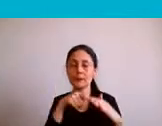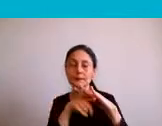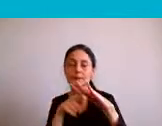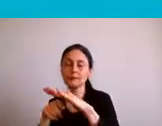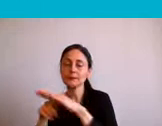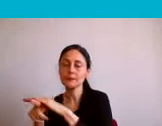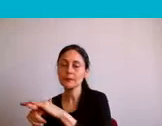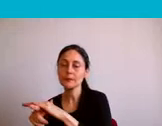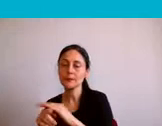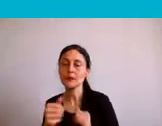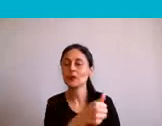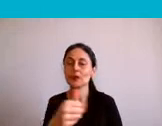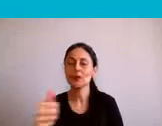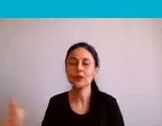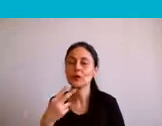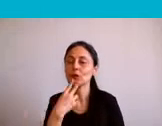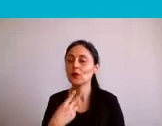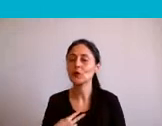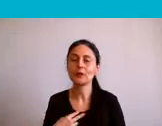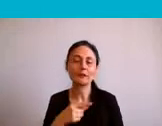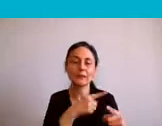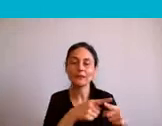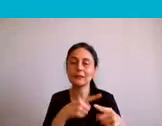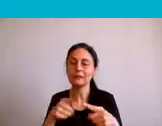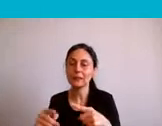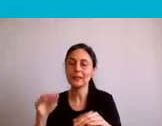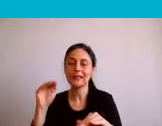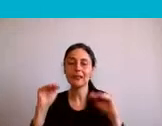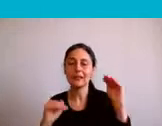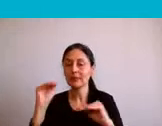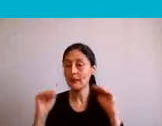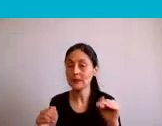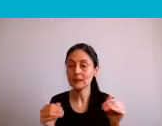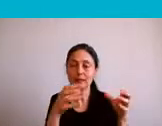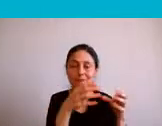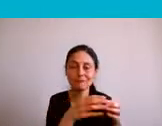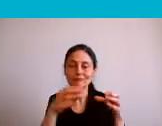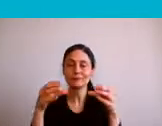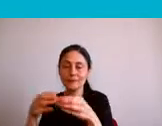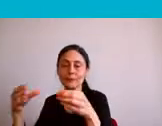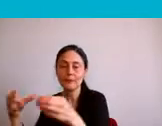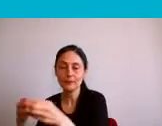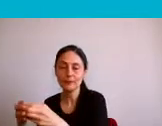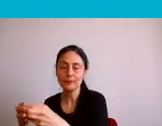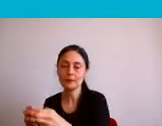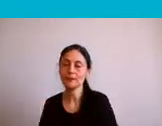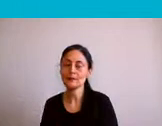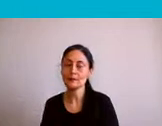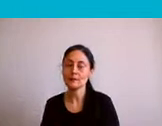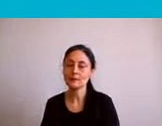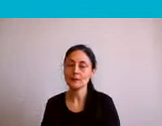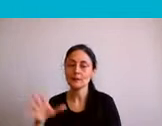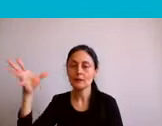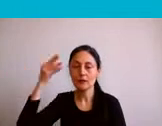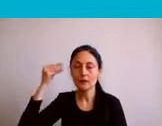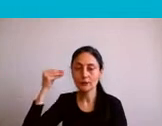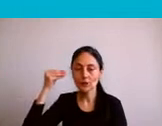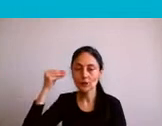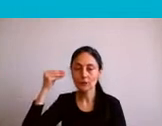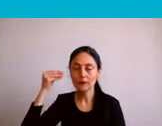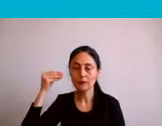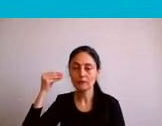cada grupo, de cada persona. Y para eso no hay una receta única, sino que tenemos que considerar todos estos elementos, porque